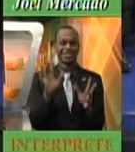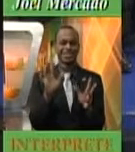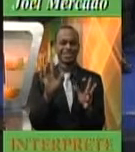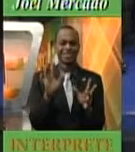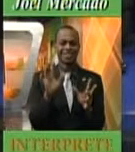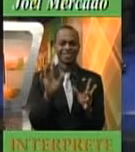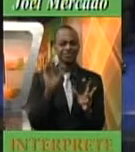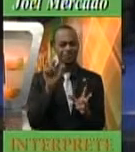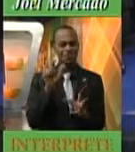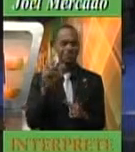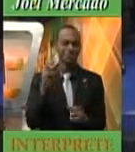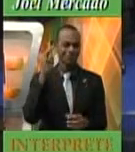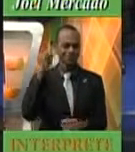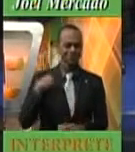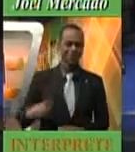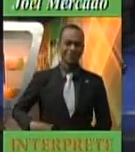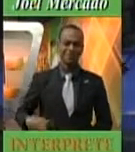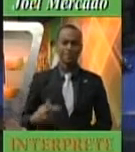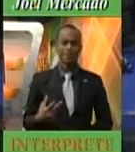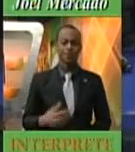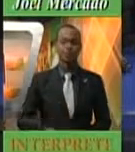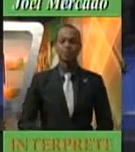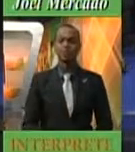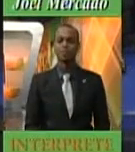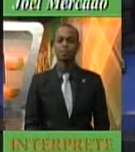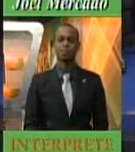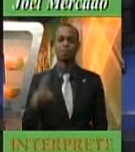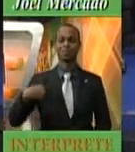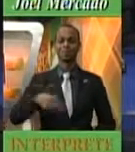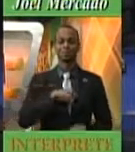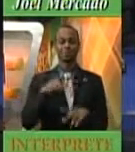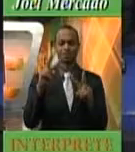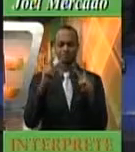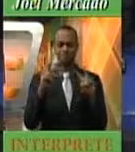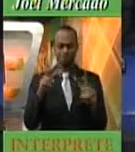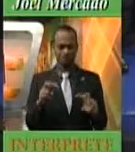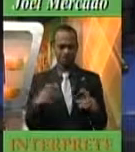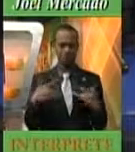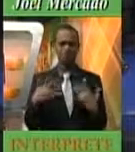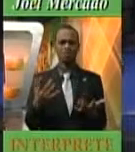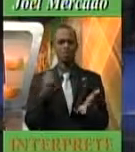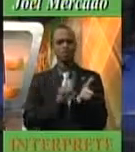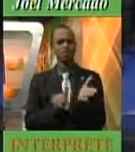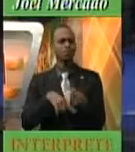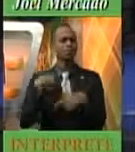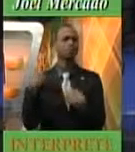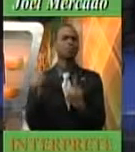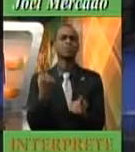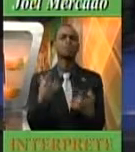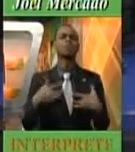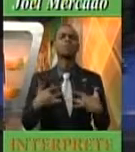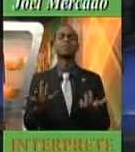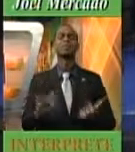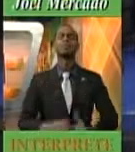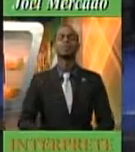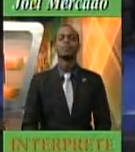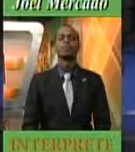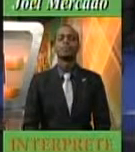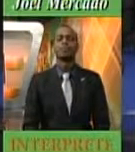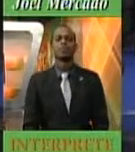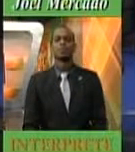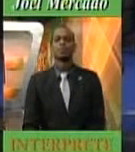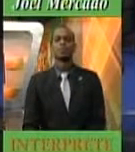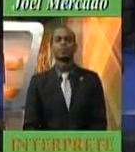imagino. No, pero miren, gracias, compañero, amigo. Estamos evaluando, imagino. Mira, a ver qué tal, qué nos trae el CONADIS, qué nos